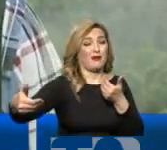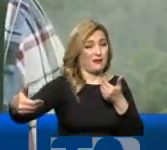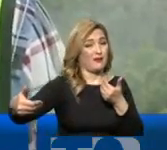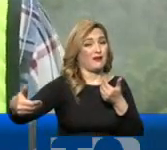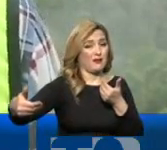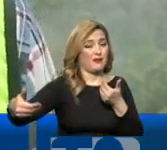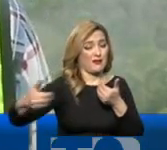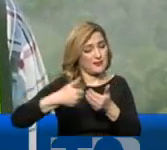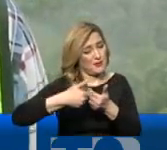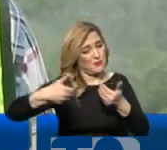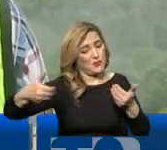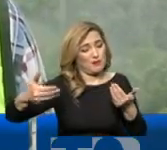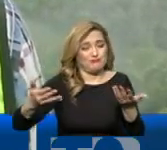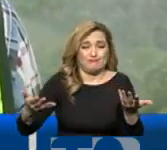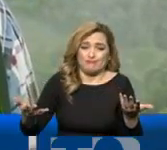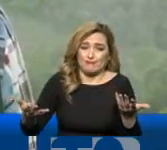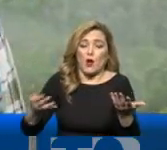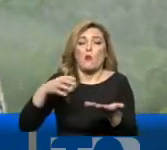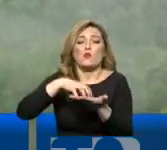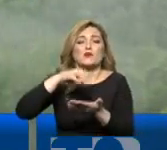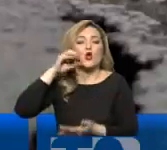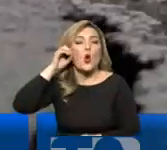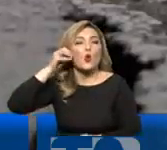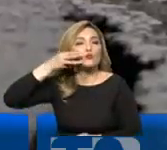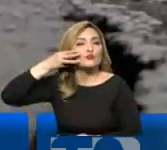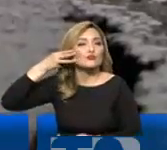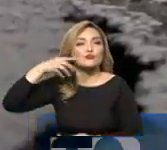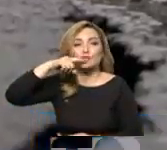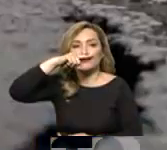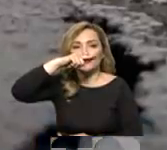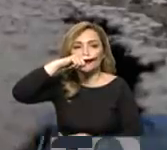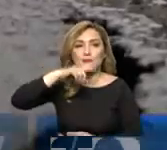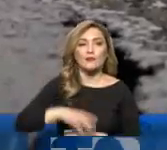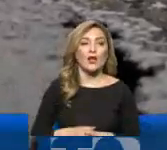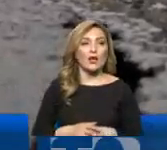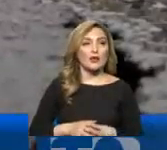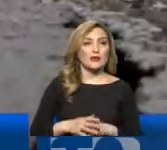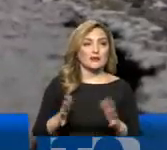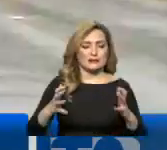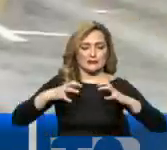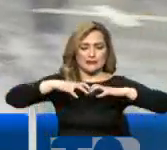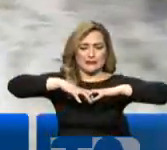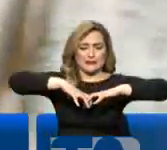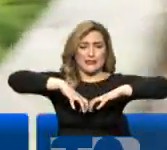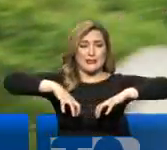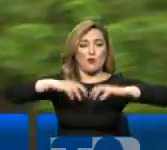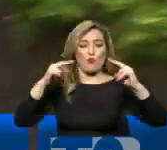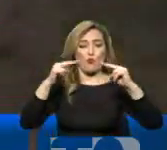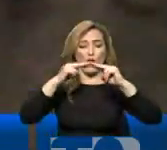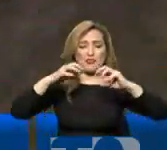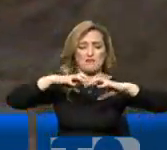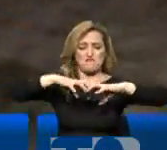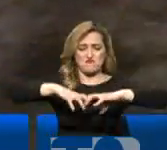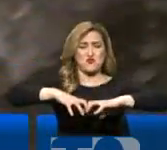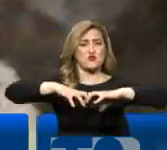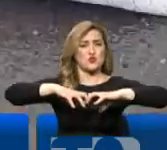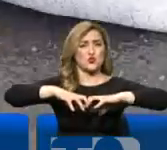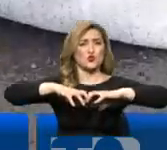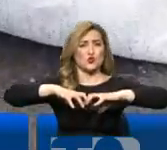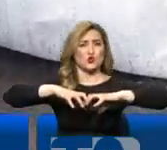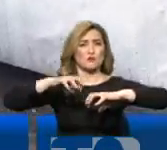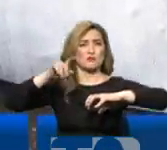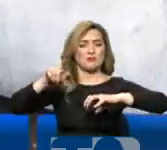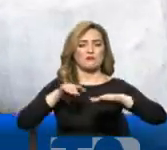Quesnela, y obviamente con las provincias de Orellana y Sucumbíos. Varias grietas atraviesan el puente sobre el río Montana, una vía por